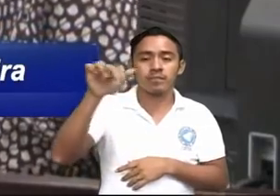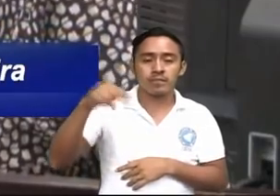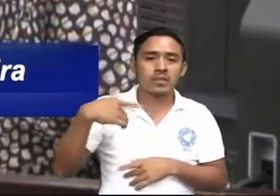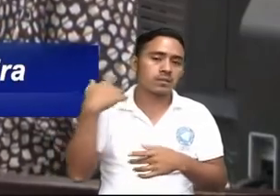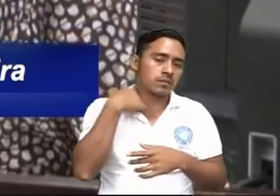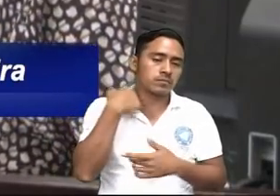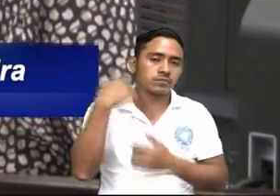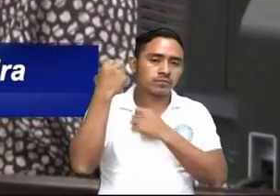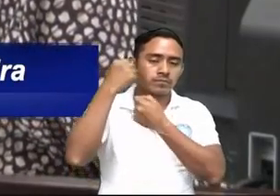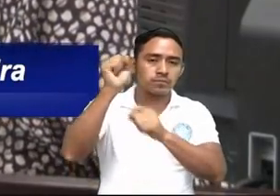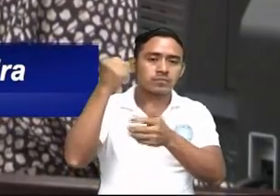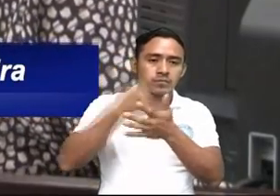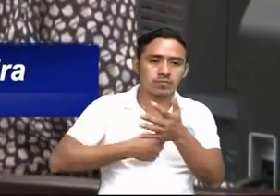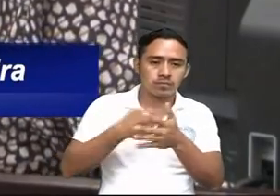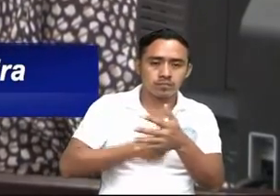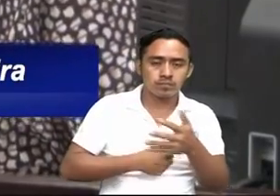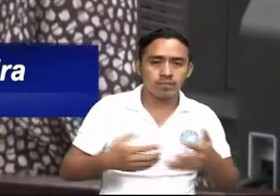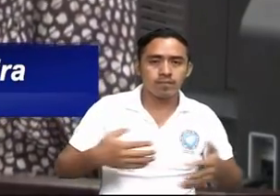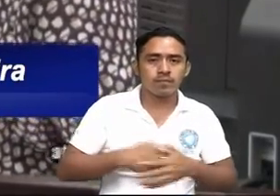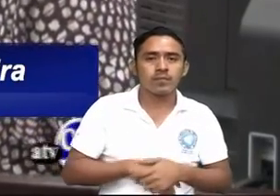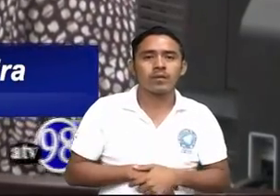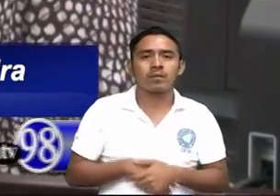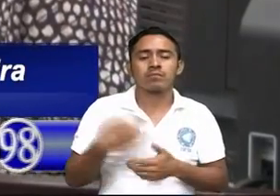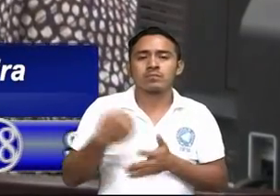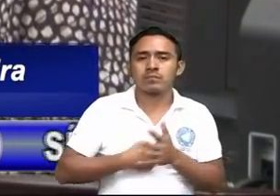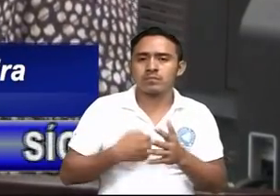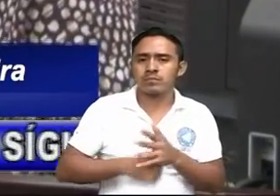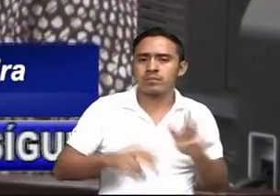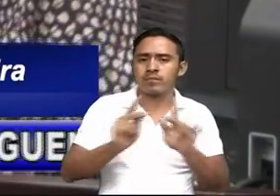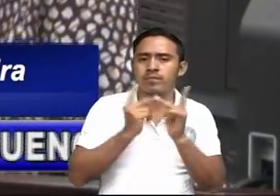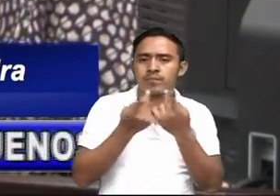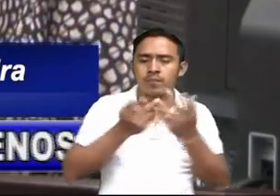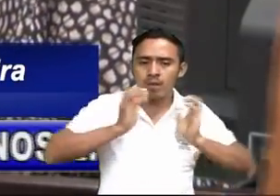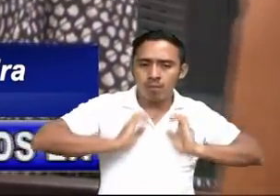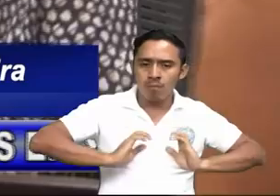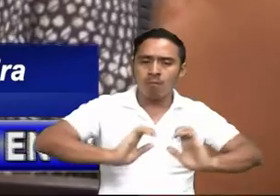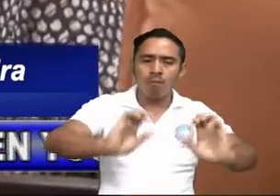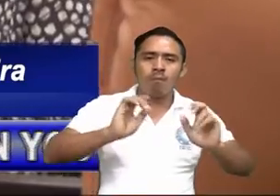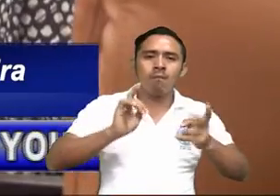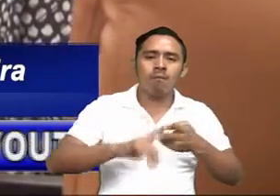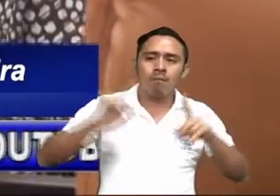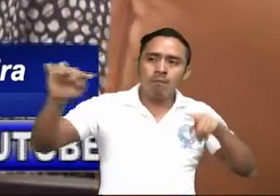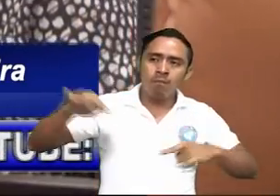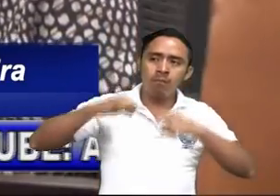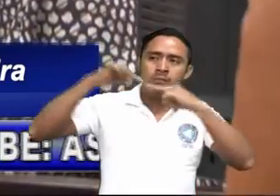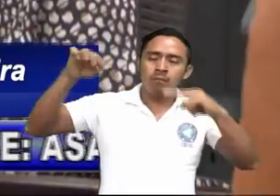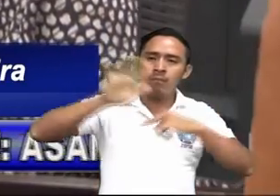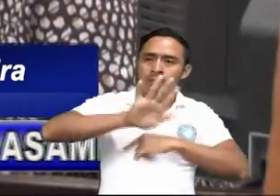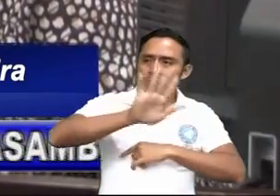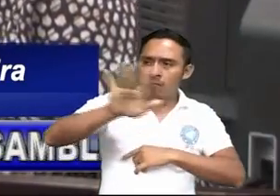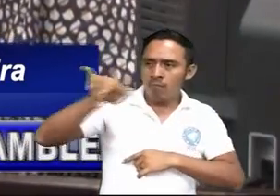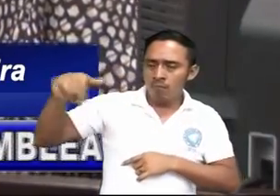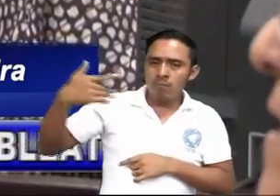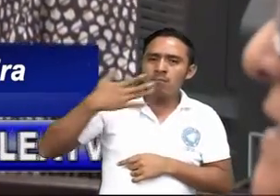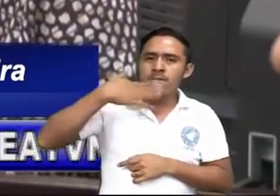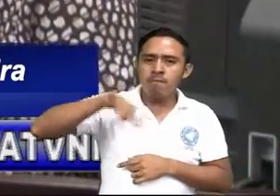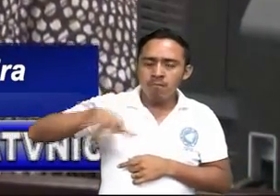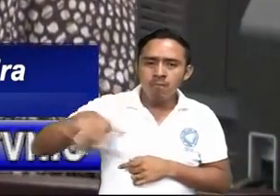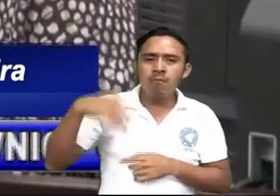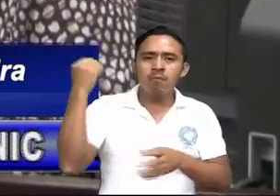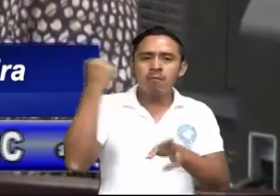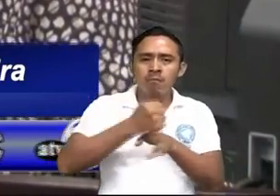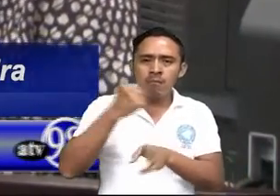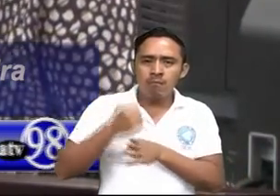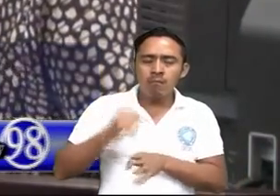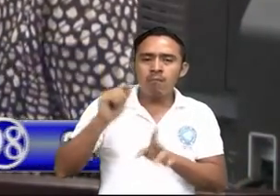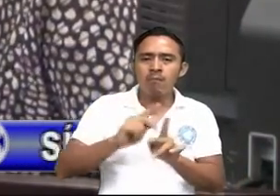de este pueblo en sus luchas. Defendimos a este pueblo en las calles en contra de ustedes, criminales, que mataron a